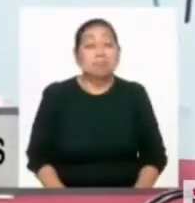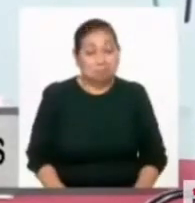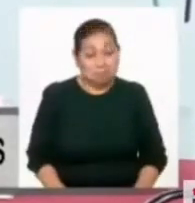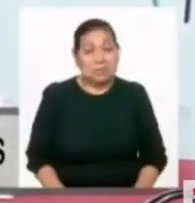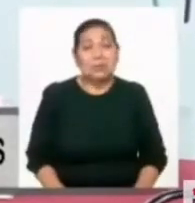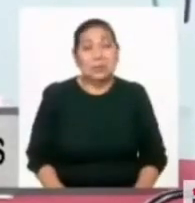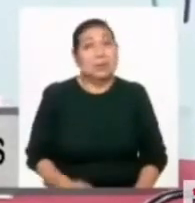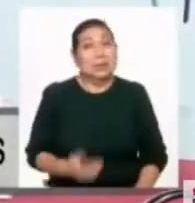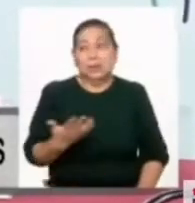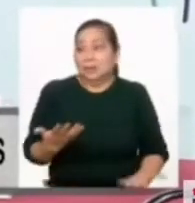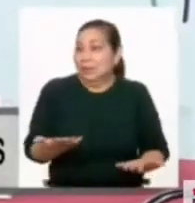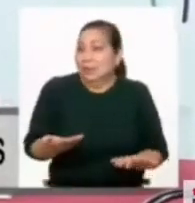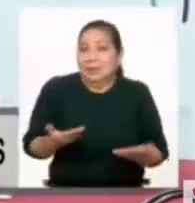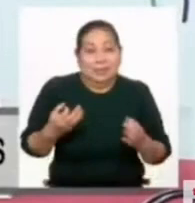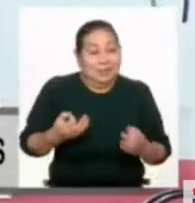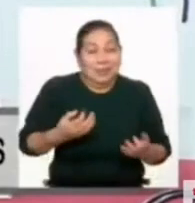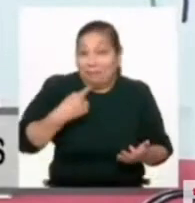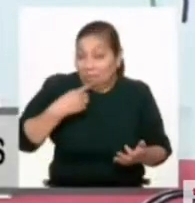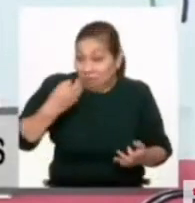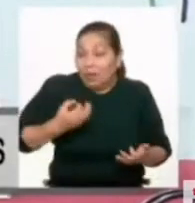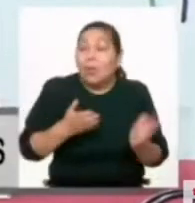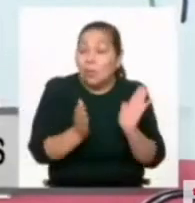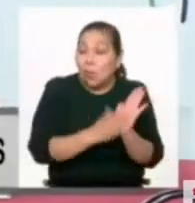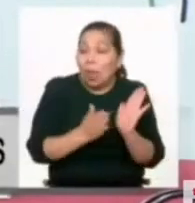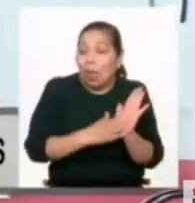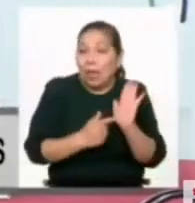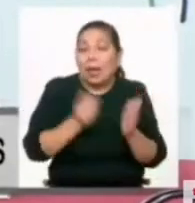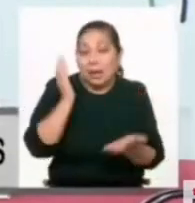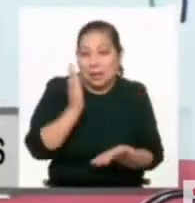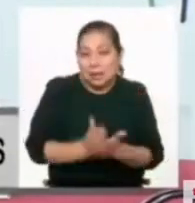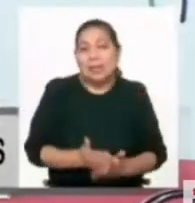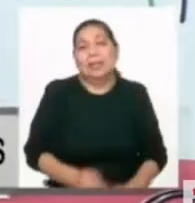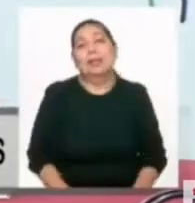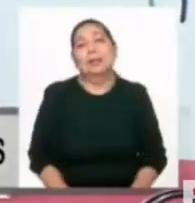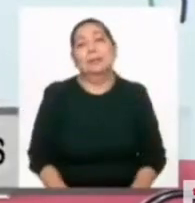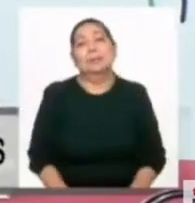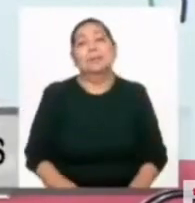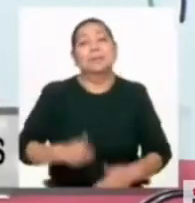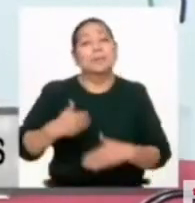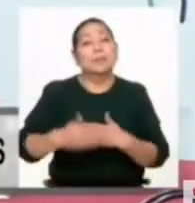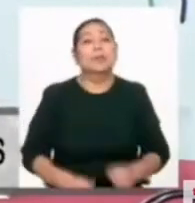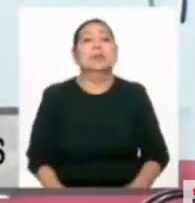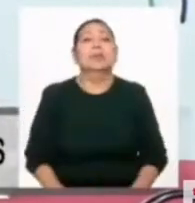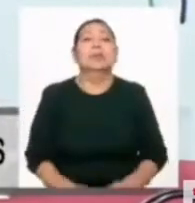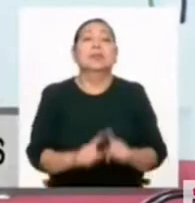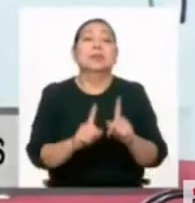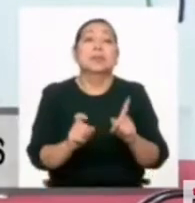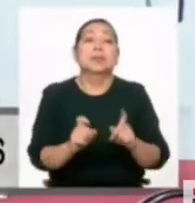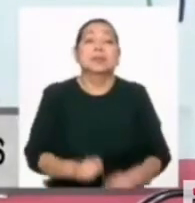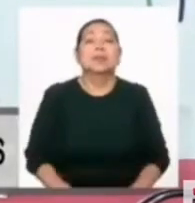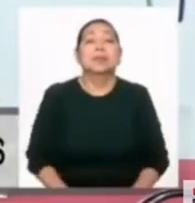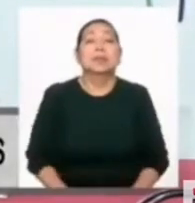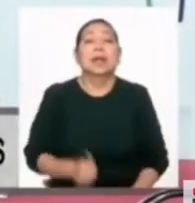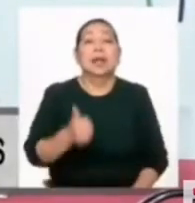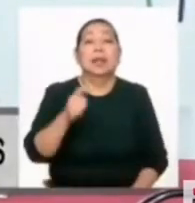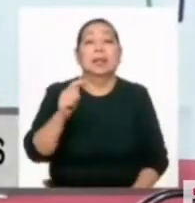me parece escandaloso. Si eso es verdad, se tiene que sancionar severamente. Continuamos con la pregunta de Gormalca